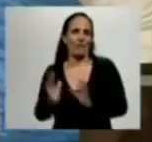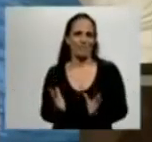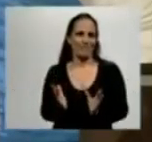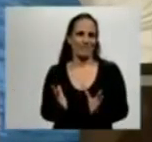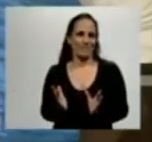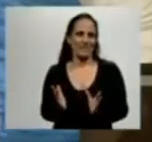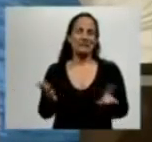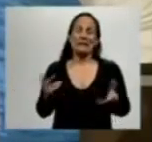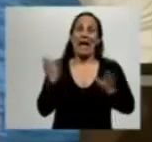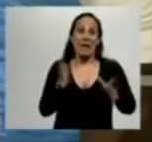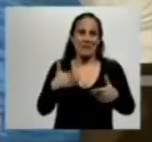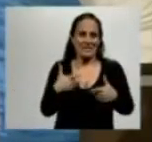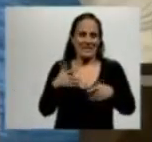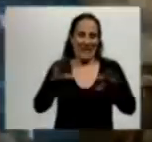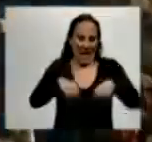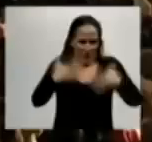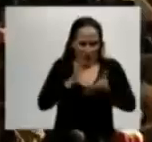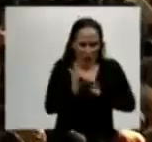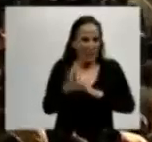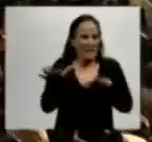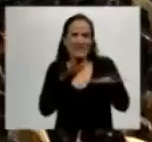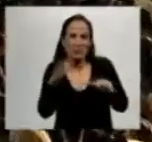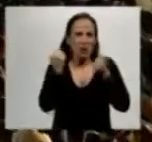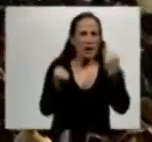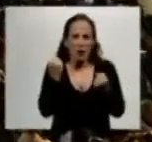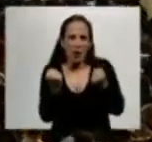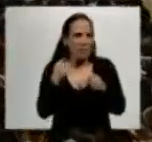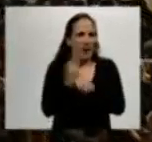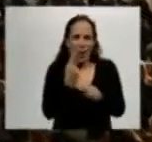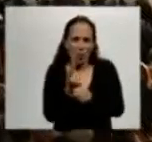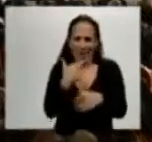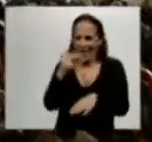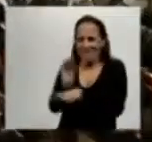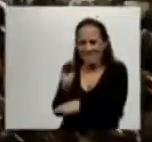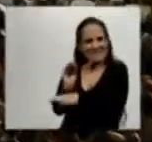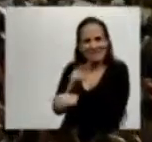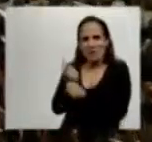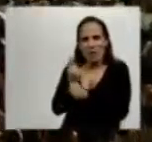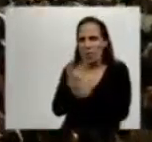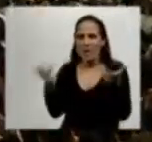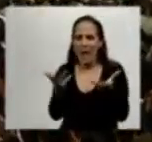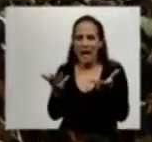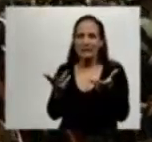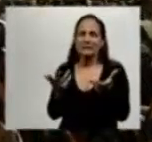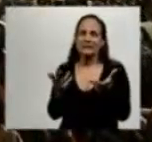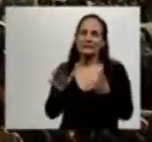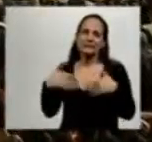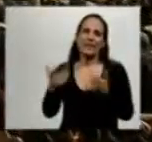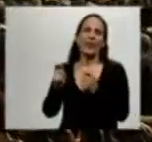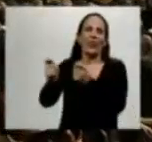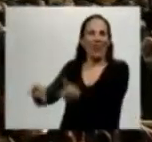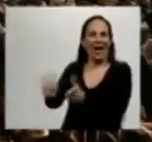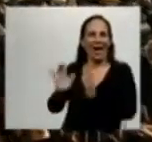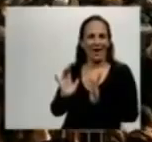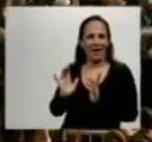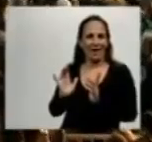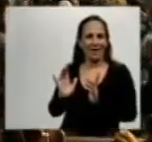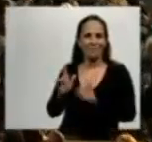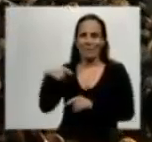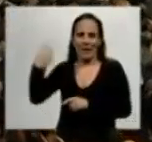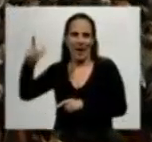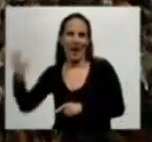darle sustento al hijo, por no poder darle sustento al hijo, terminan siendo los chicos dados en adopción,